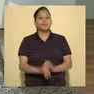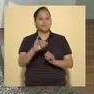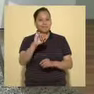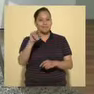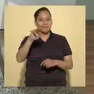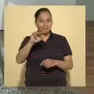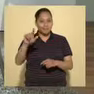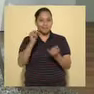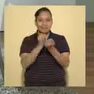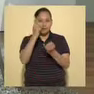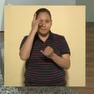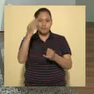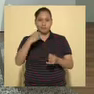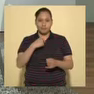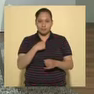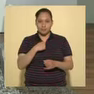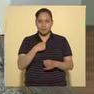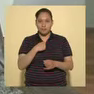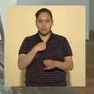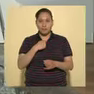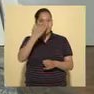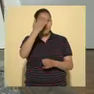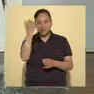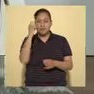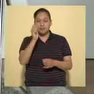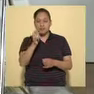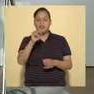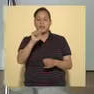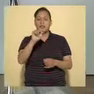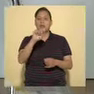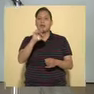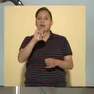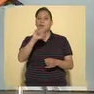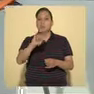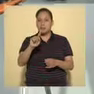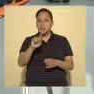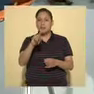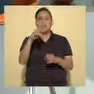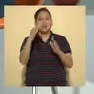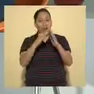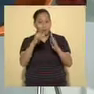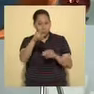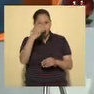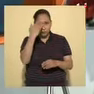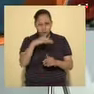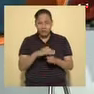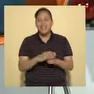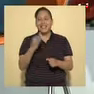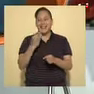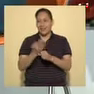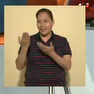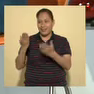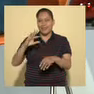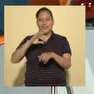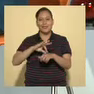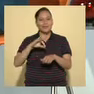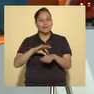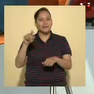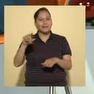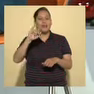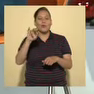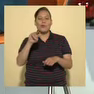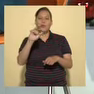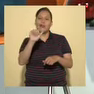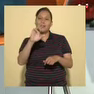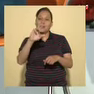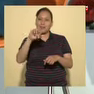Así como Miguel, Paola y yo no sabemos qué es el tamiz metabólico, no sé si ustedes ahí en casita lo sepan, pero para eso ya está con nosotros nuestro doctor